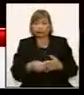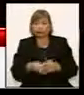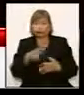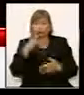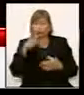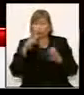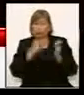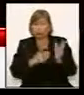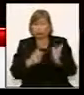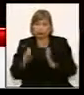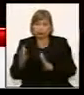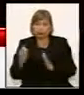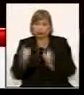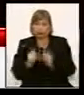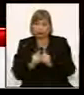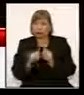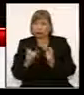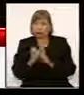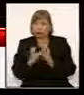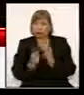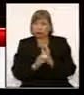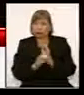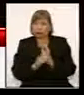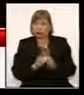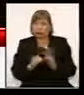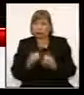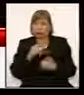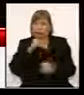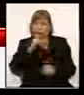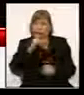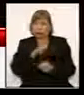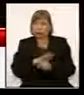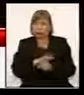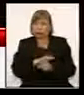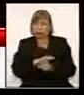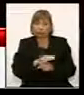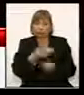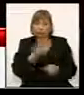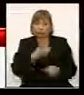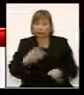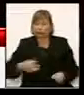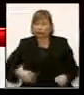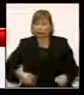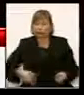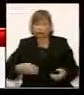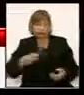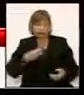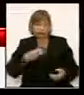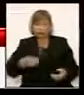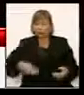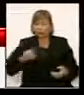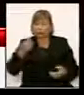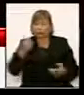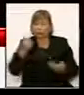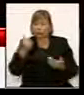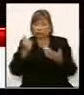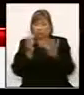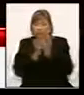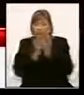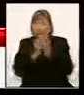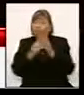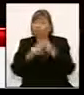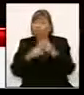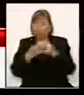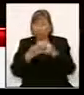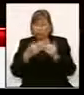estamos en pleno proceso de constitución. Es un compromiso del Presidente de la República, del Ministro, que los primeros días de abril debe estar constituyéndose